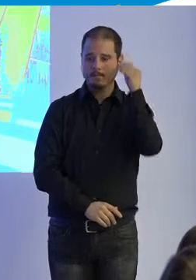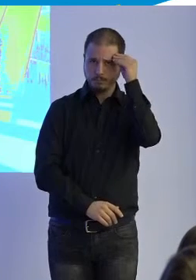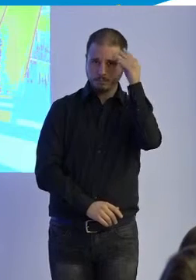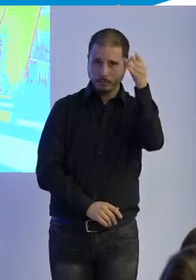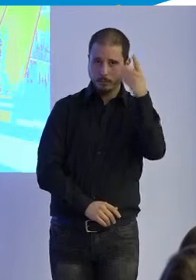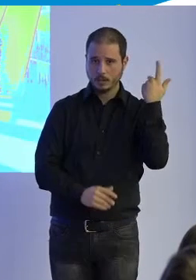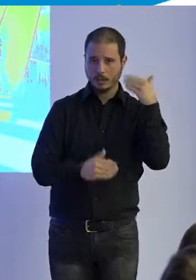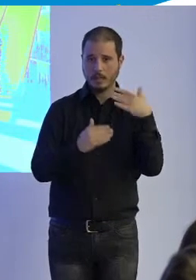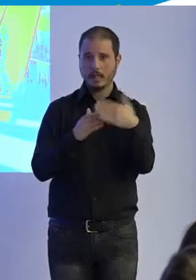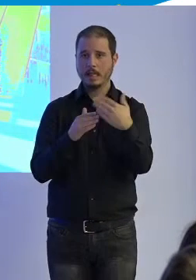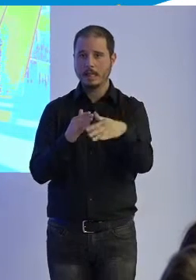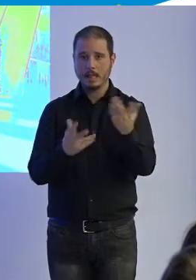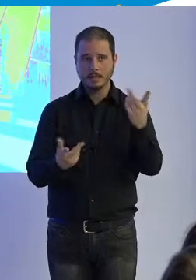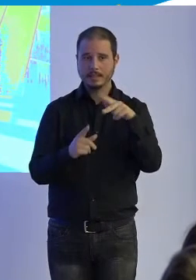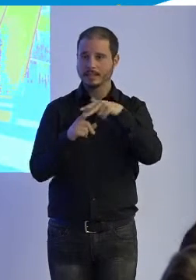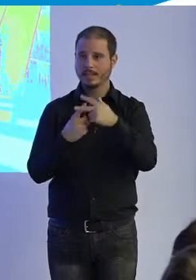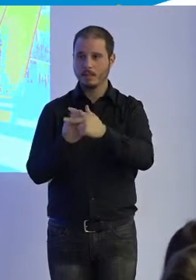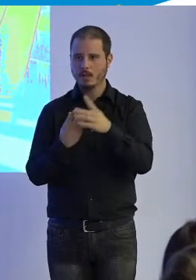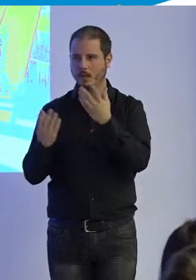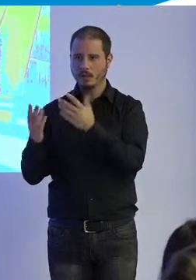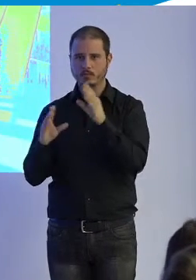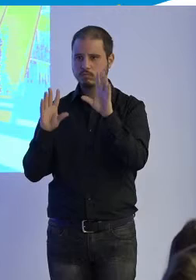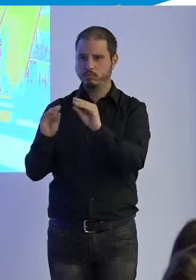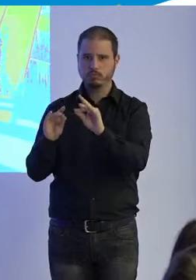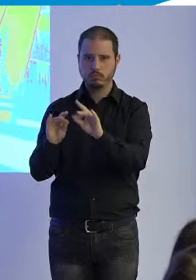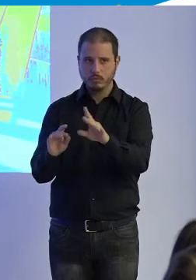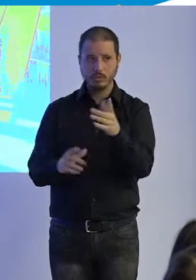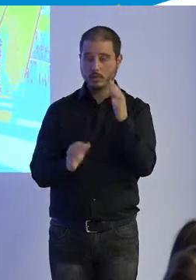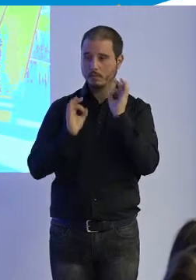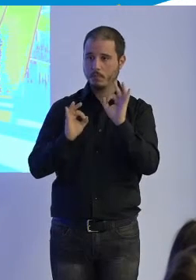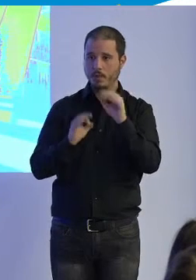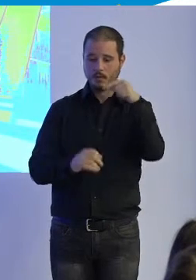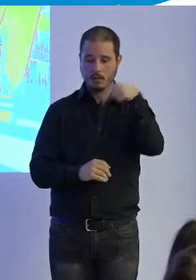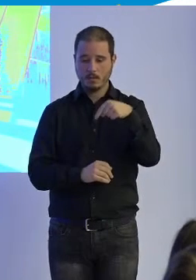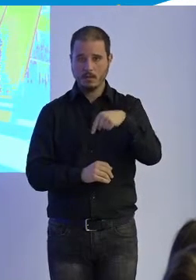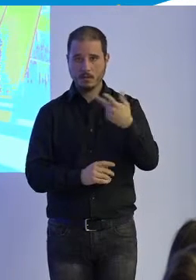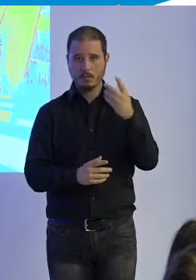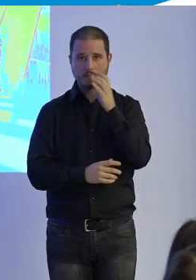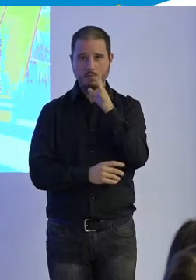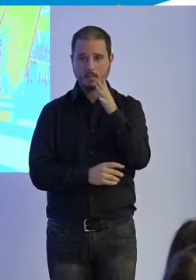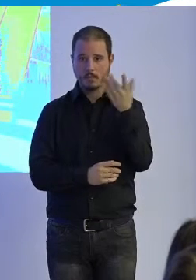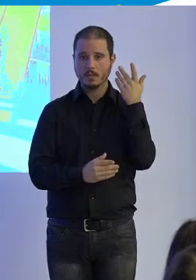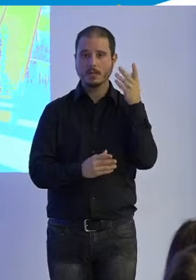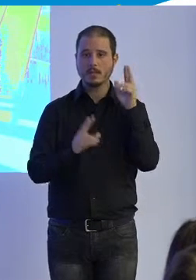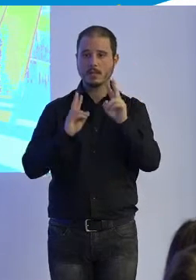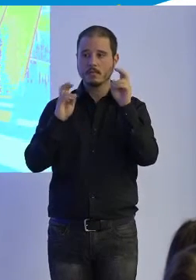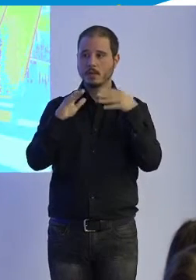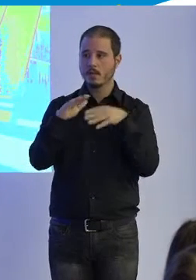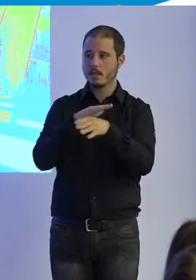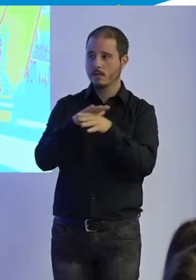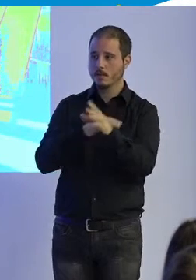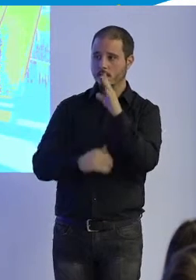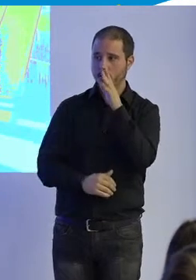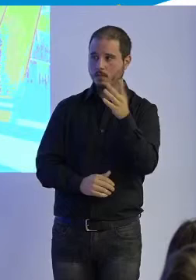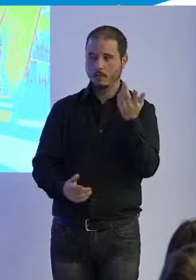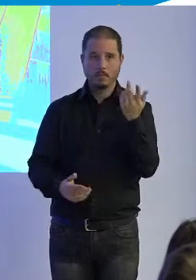más utilizadas, especialmente en el motivo de este congreso, la accesibilidad, ya que actualmente, por ejemplo, sería inimaginable